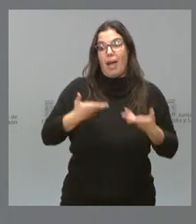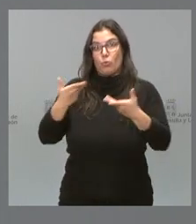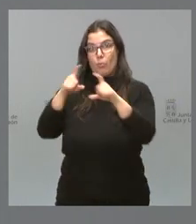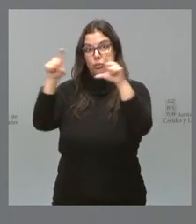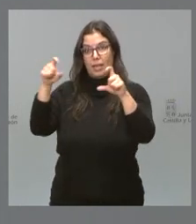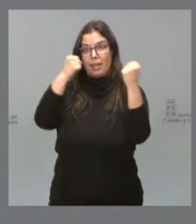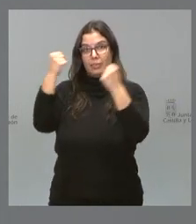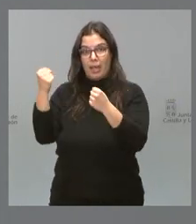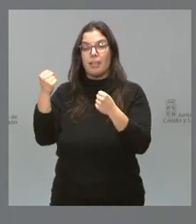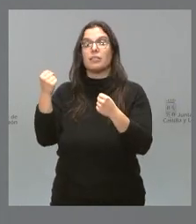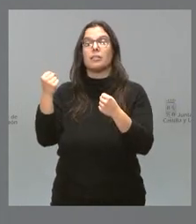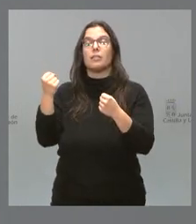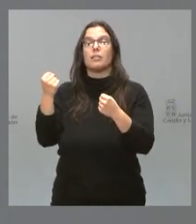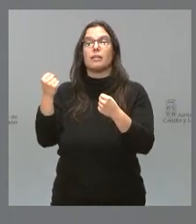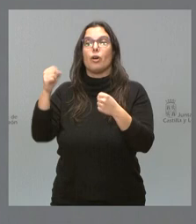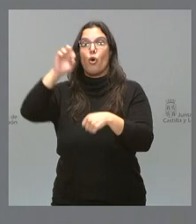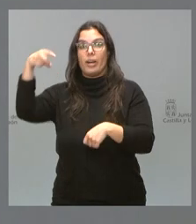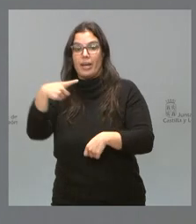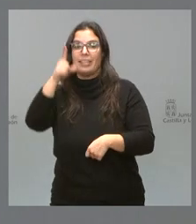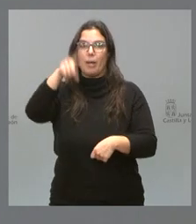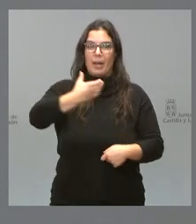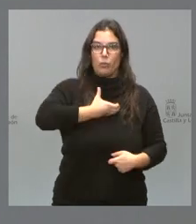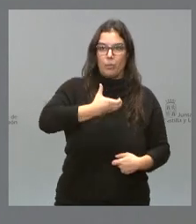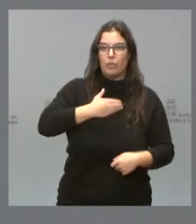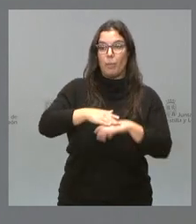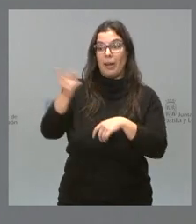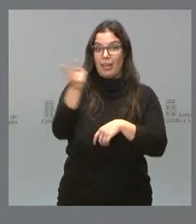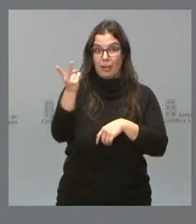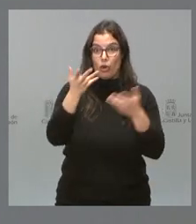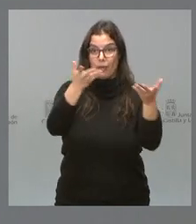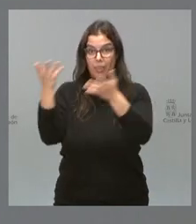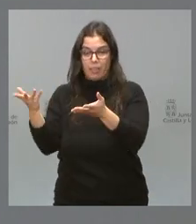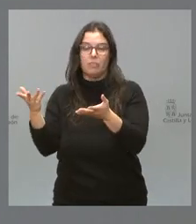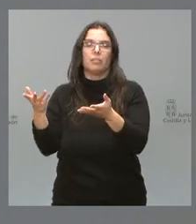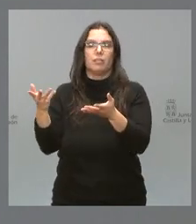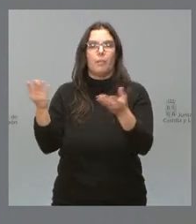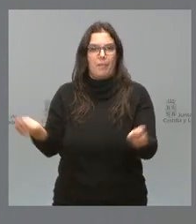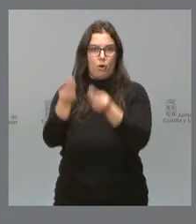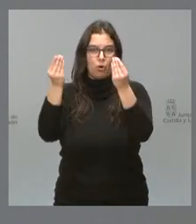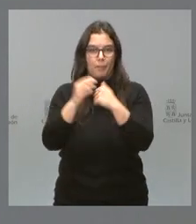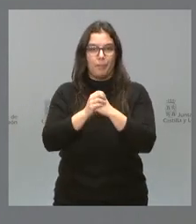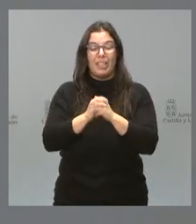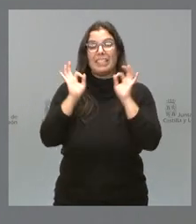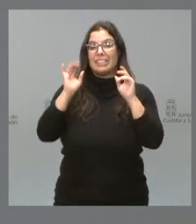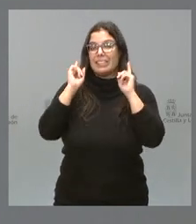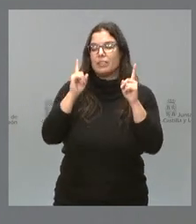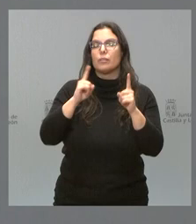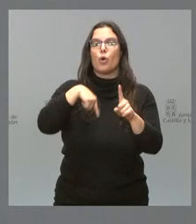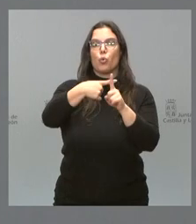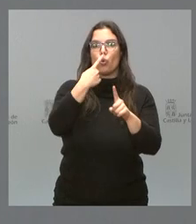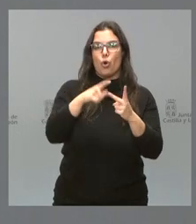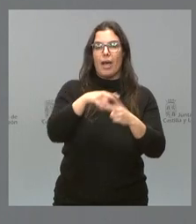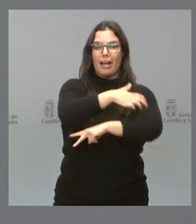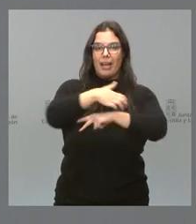a las entidades locales y damos ayudas a las entidades sin ánimo de lucro a los ongs en este caso hablamos básicamente de Cruz Roja cáritas